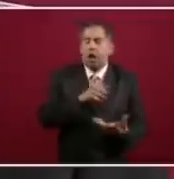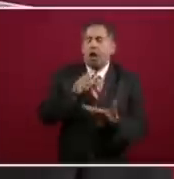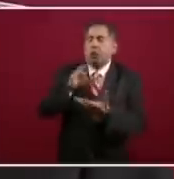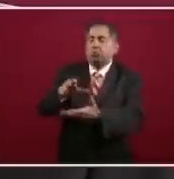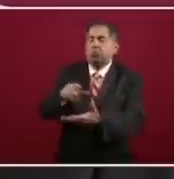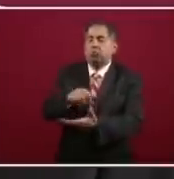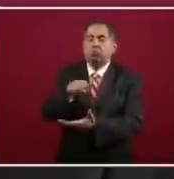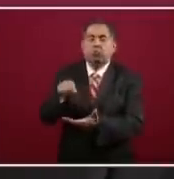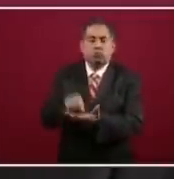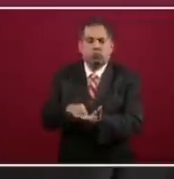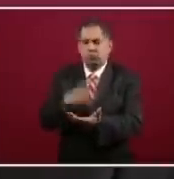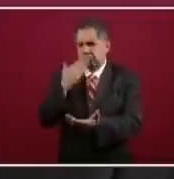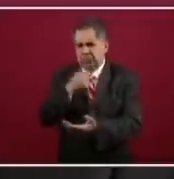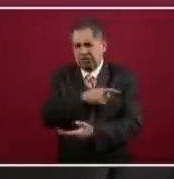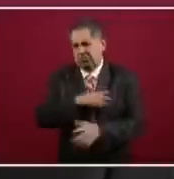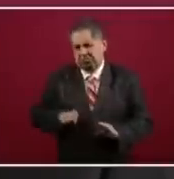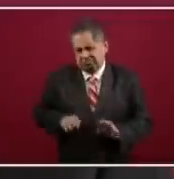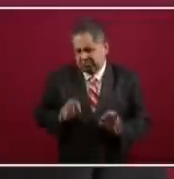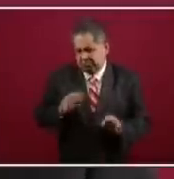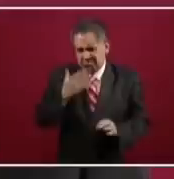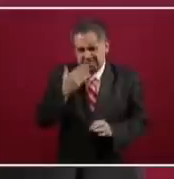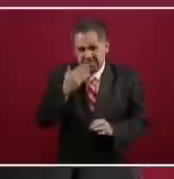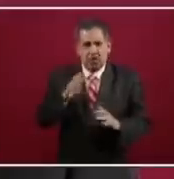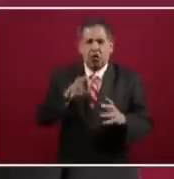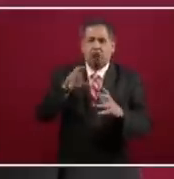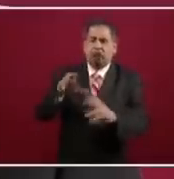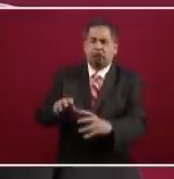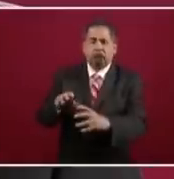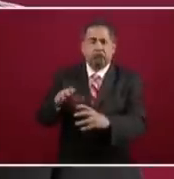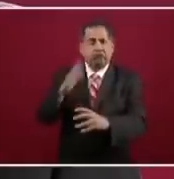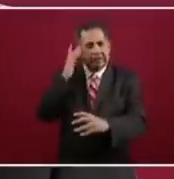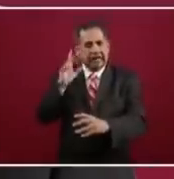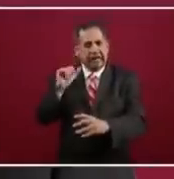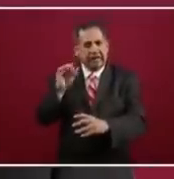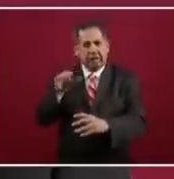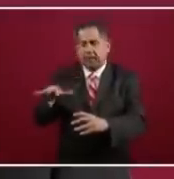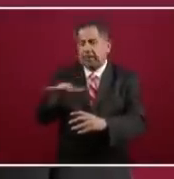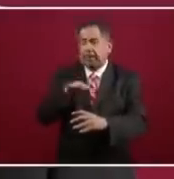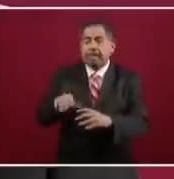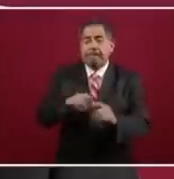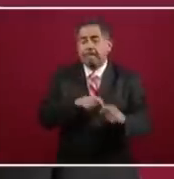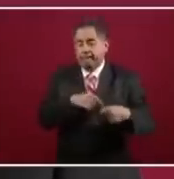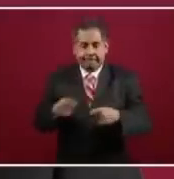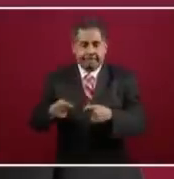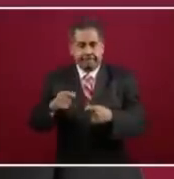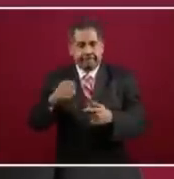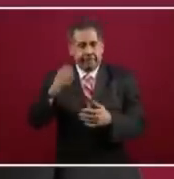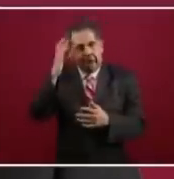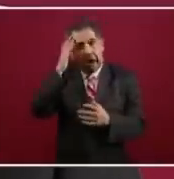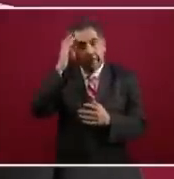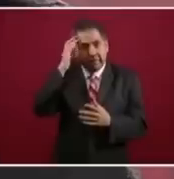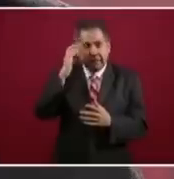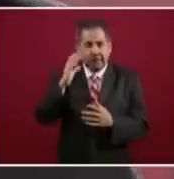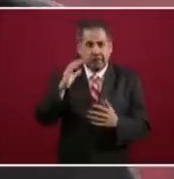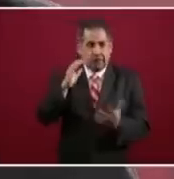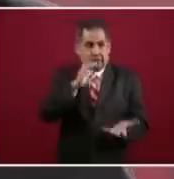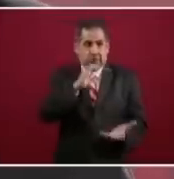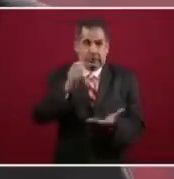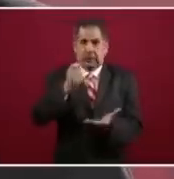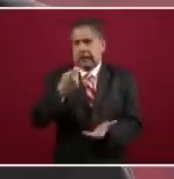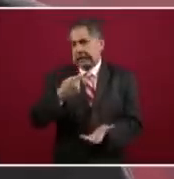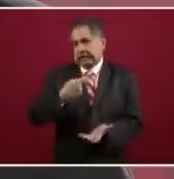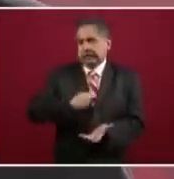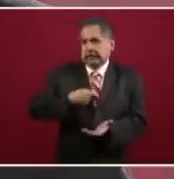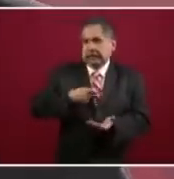una buena actitud y se trataba de traer pues un símbolo de